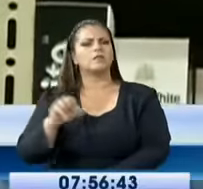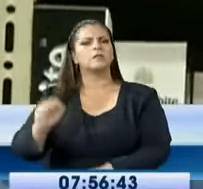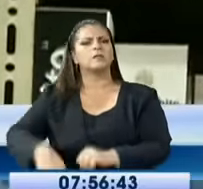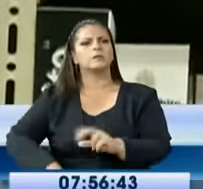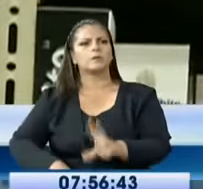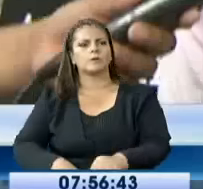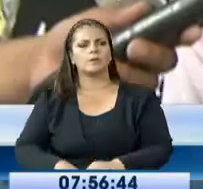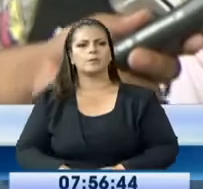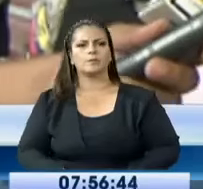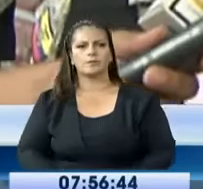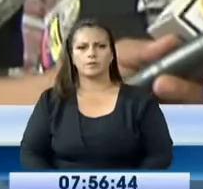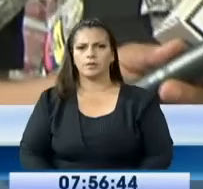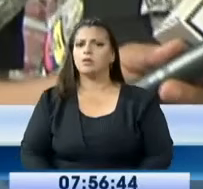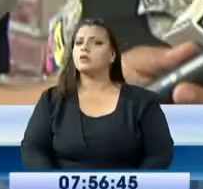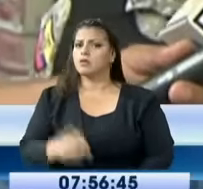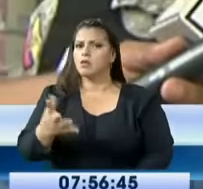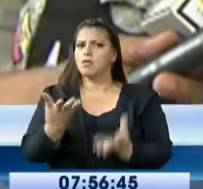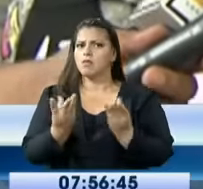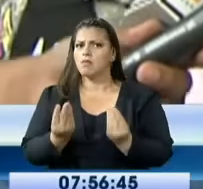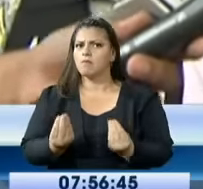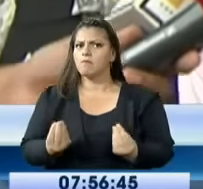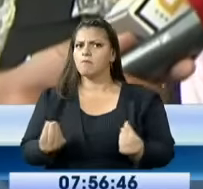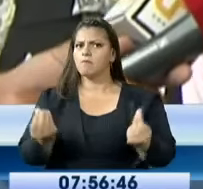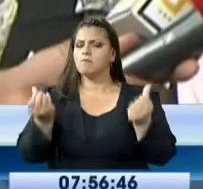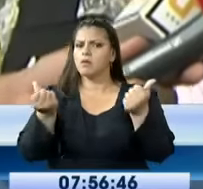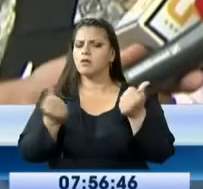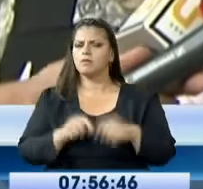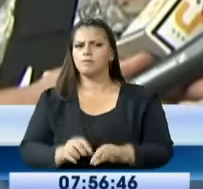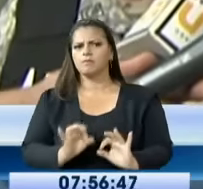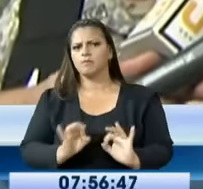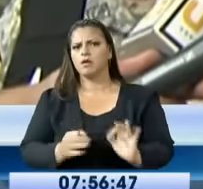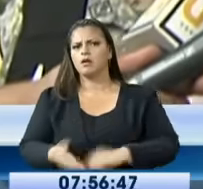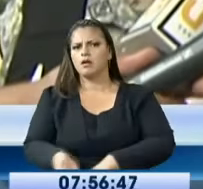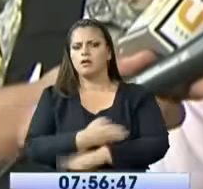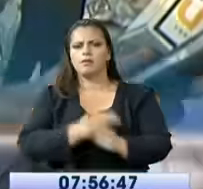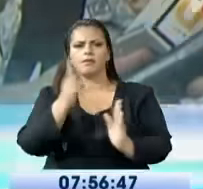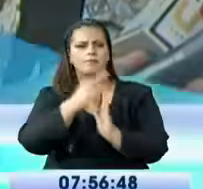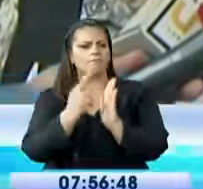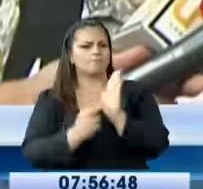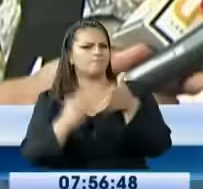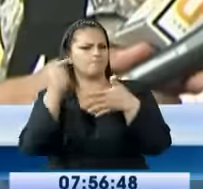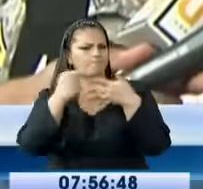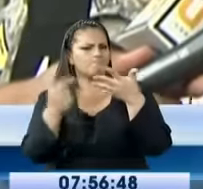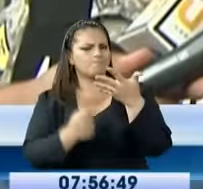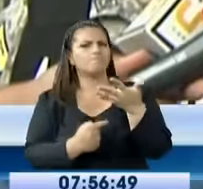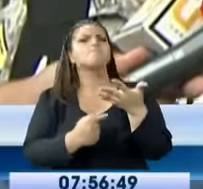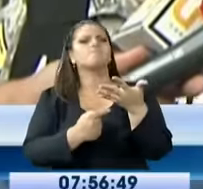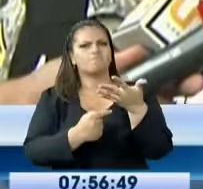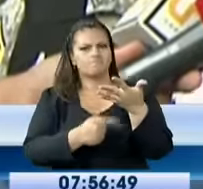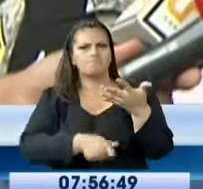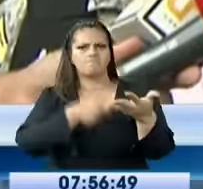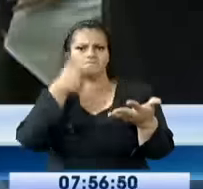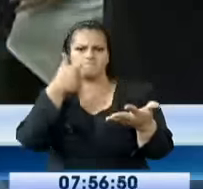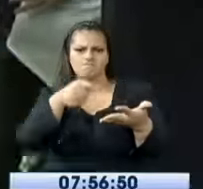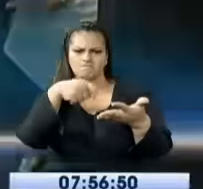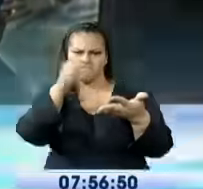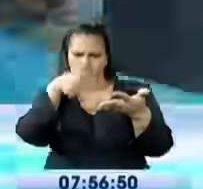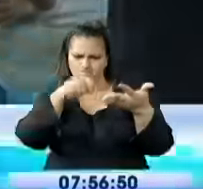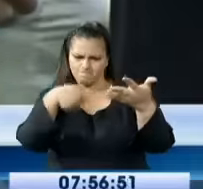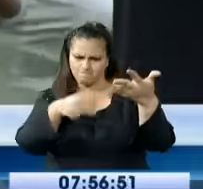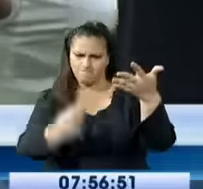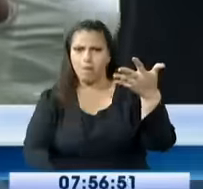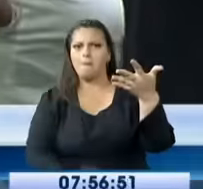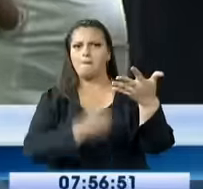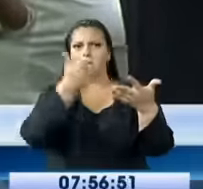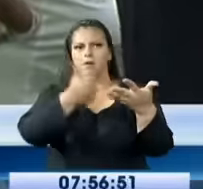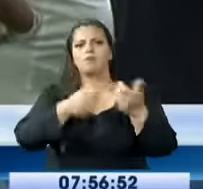es salvaguardar la salud de las personas y que cumplan con todos los requisitos para que este producto sea comercializado. Criterio